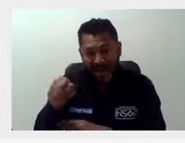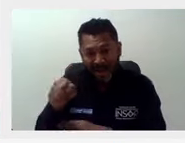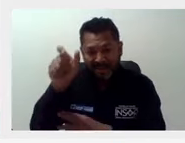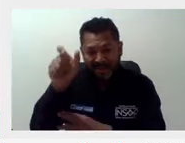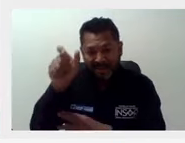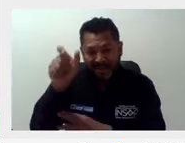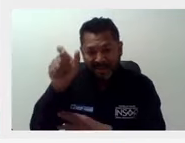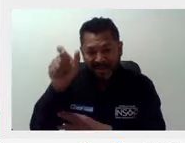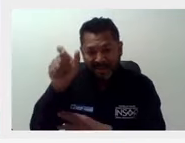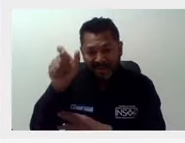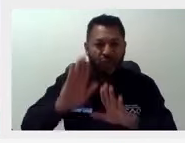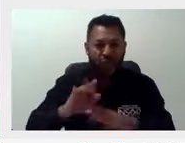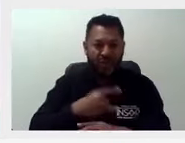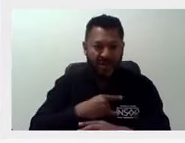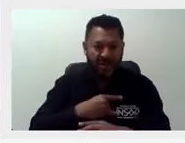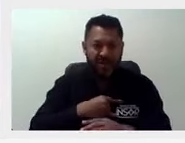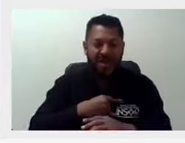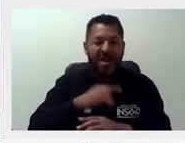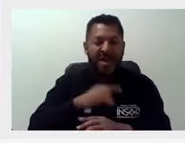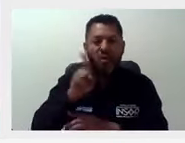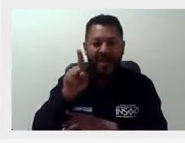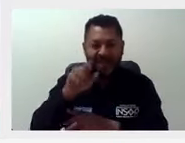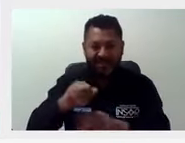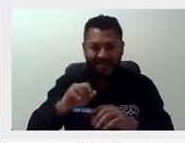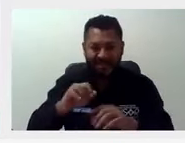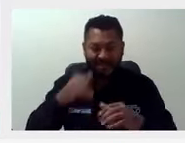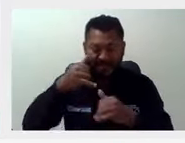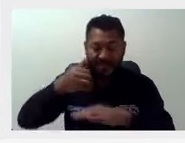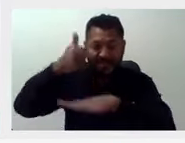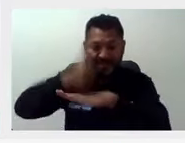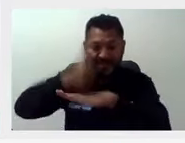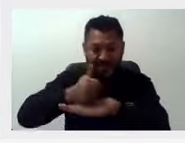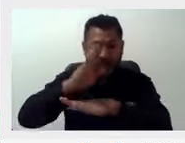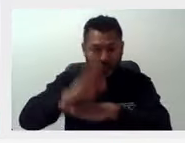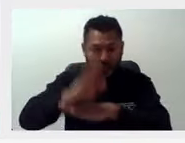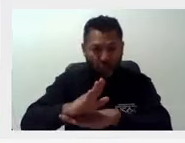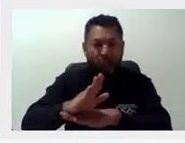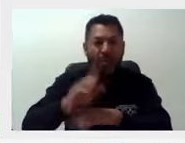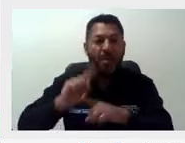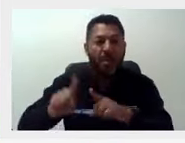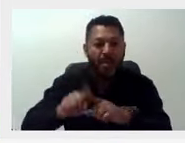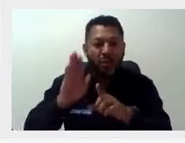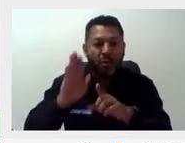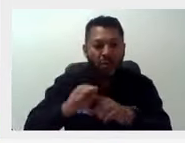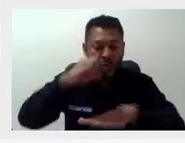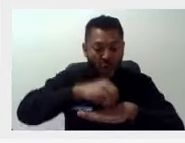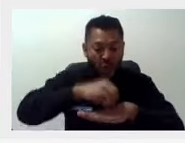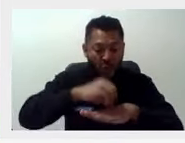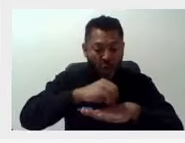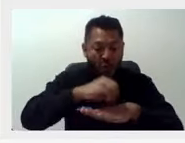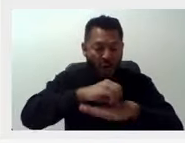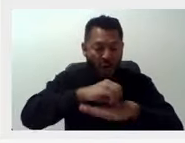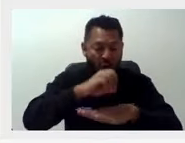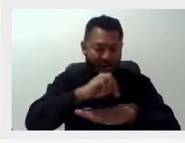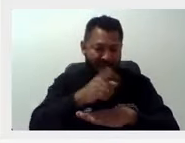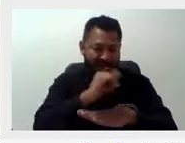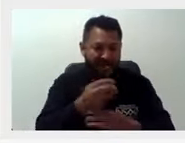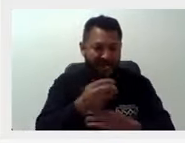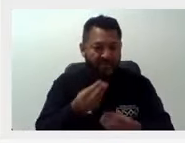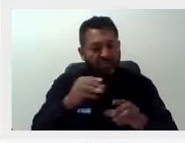es directora ejecutiva de ASDAUN Colombia, organización no gubernamental que se dedica a promover los derechos y la inclusión de la población